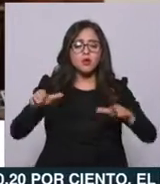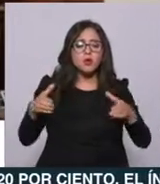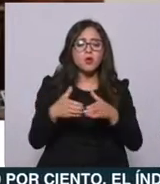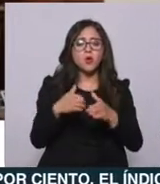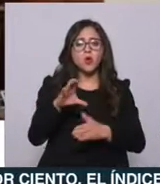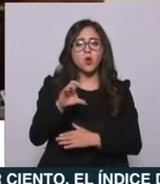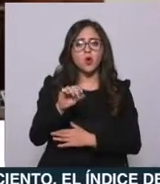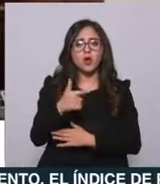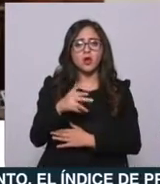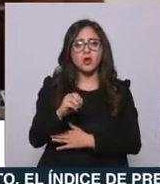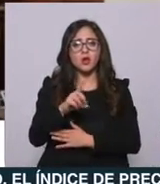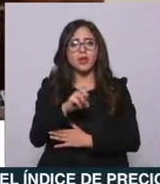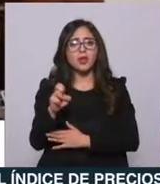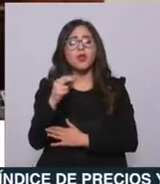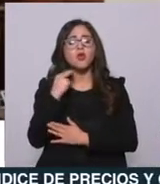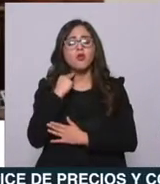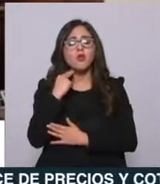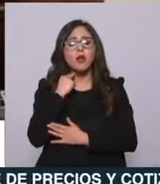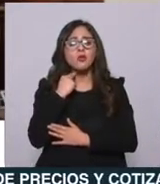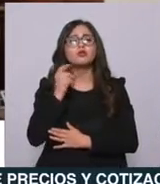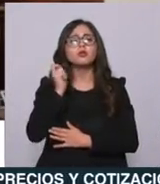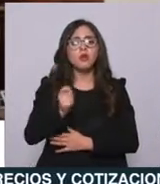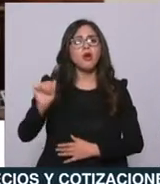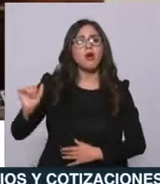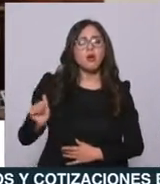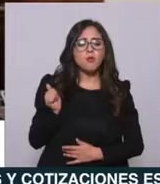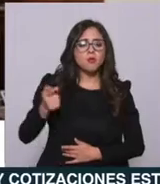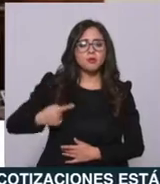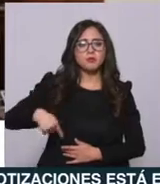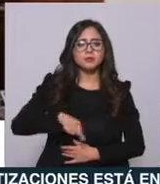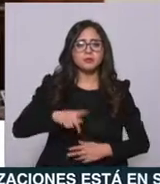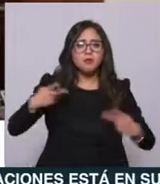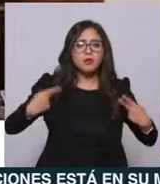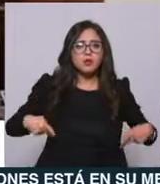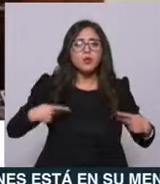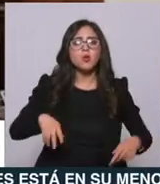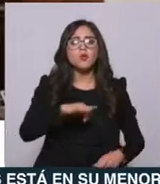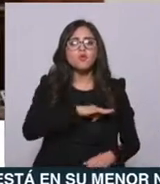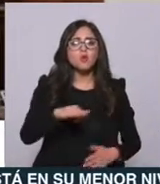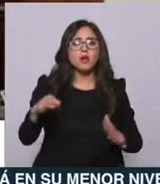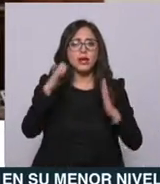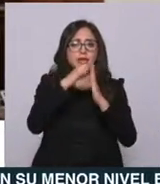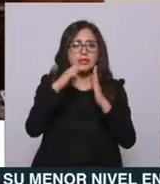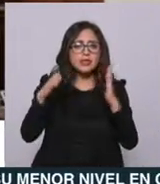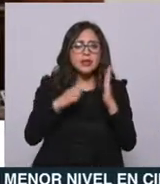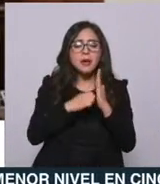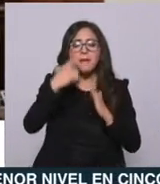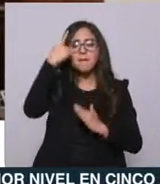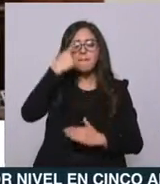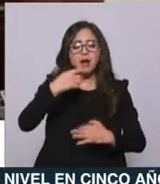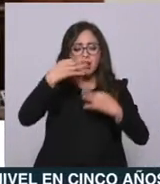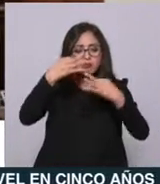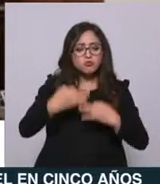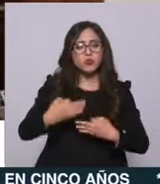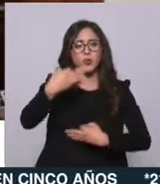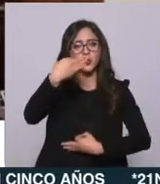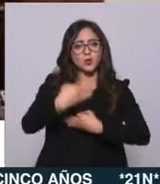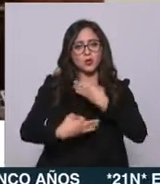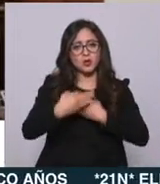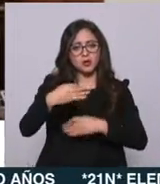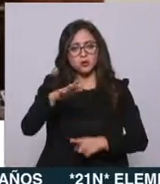ciudad, también podemos aprovechar la gente para escriturar y generar esa certeza jurídica para